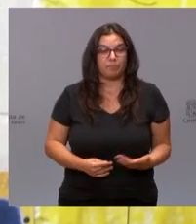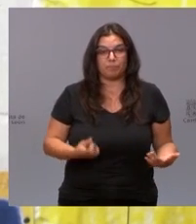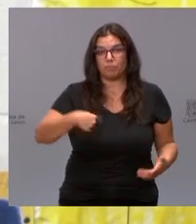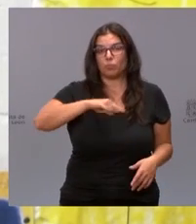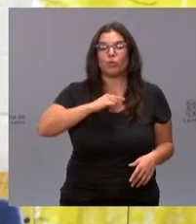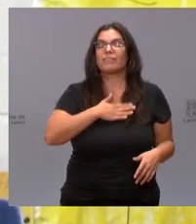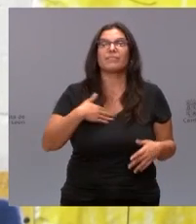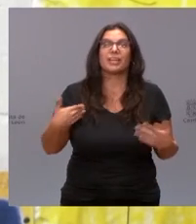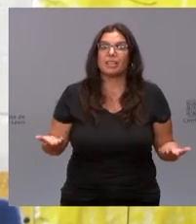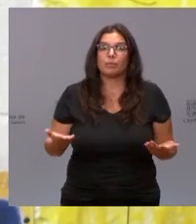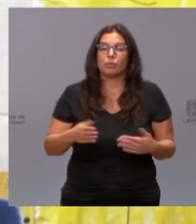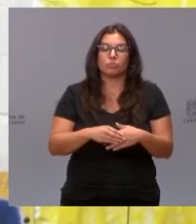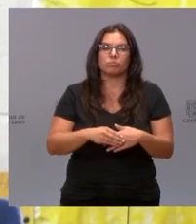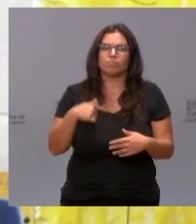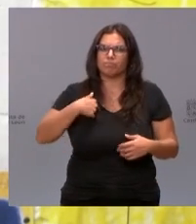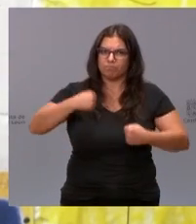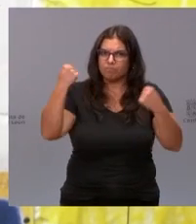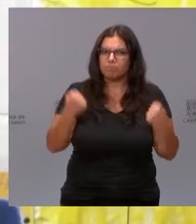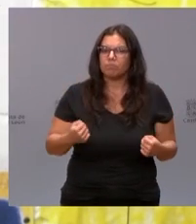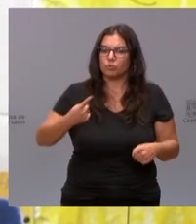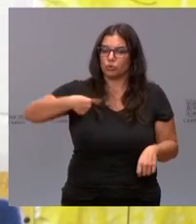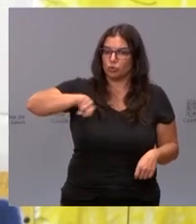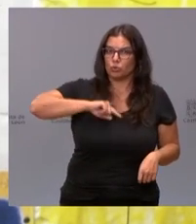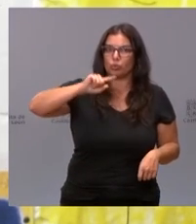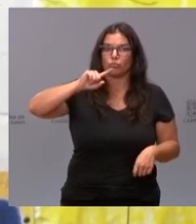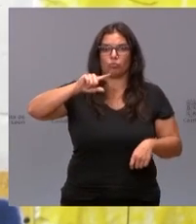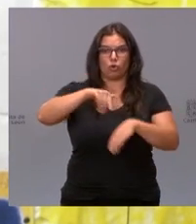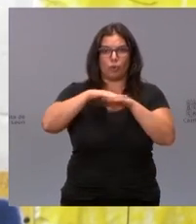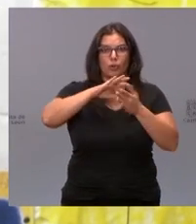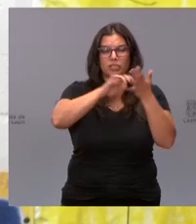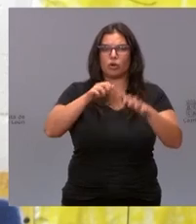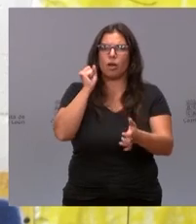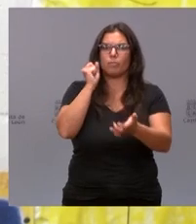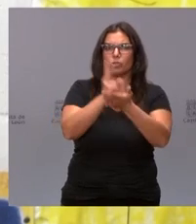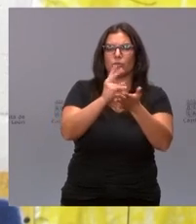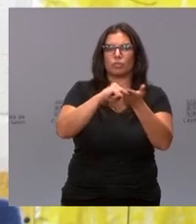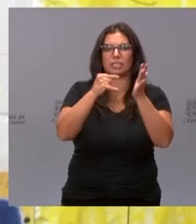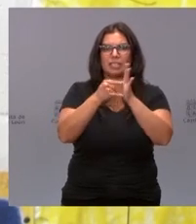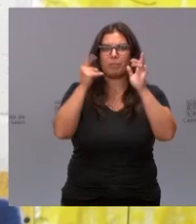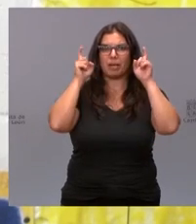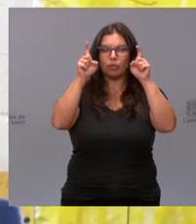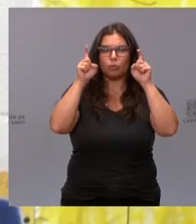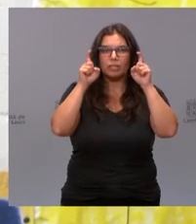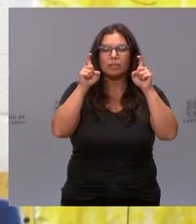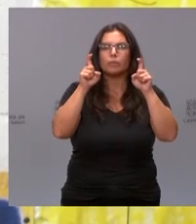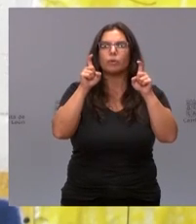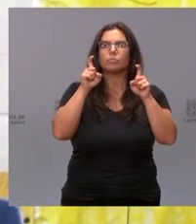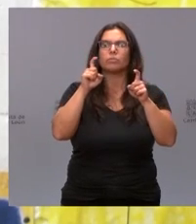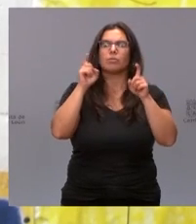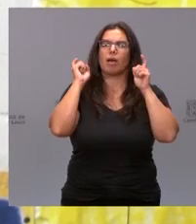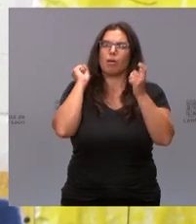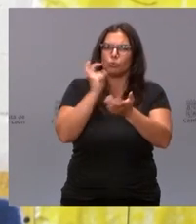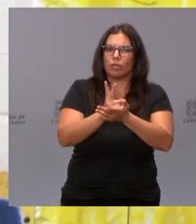es insistir en que desde Castilla y León apostamos por el sistema educativo, apostamos por la